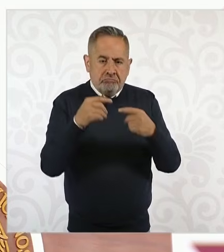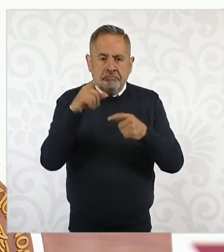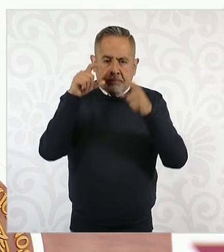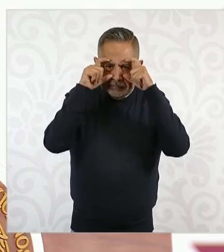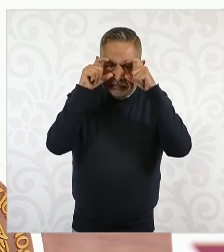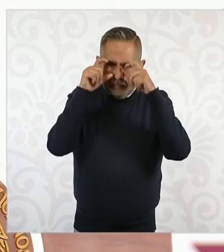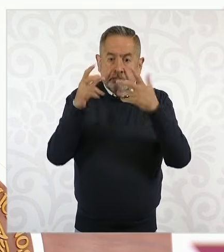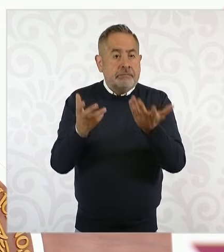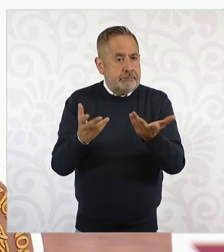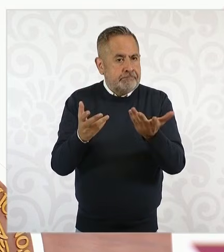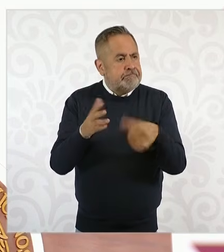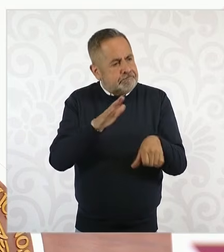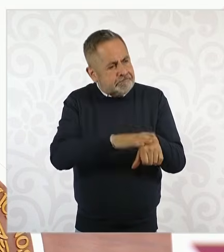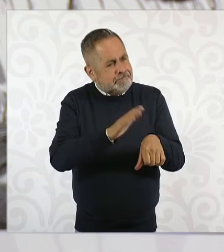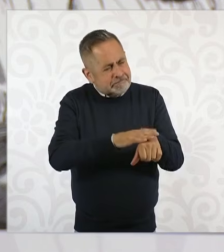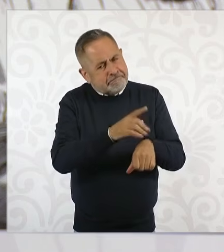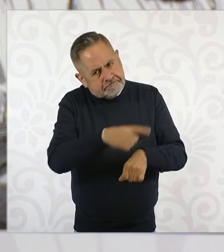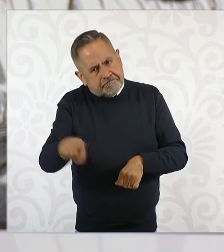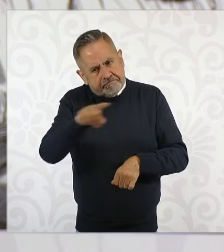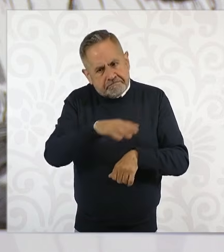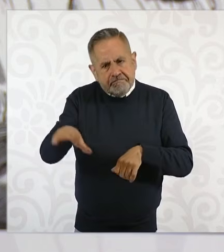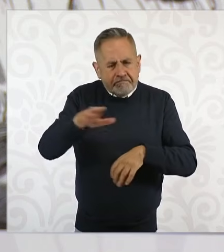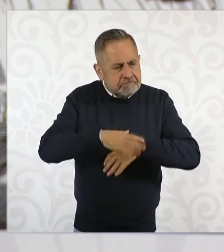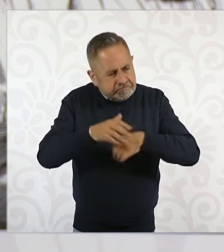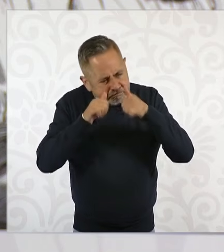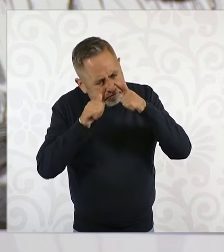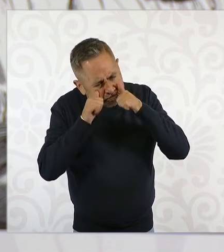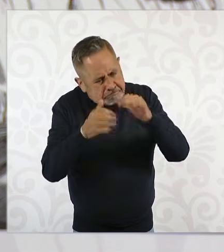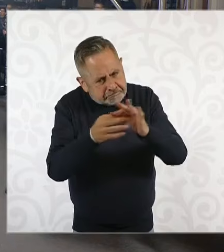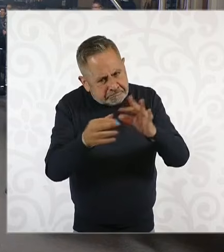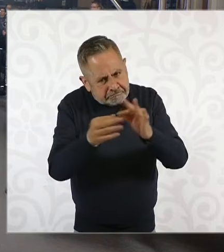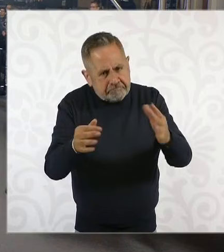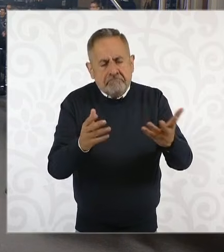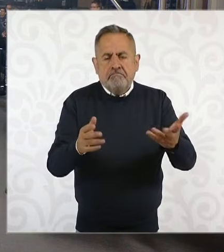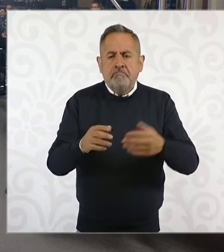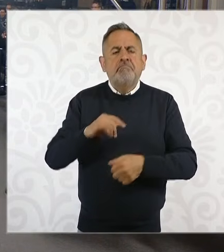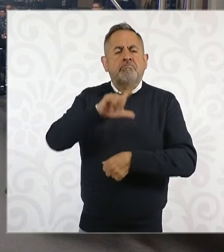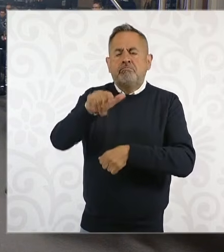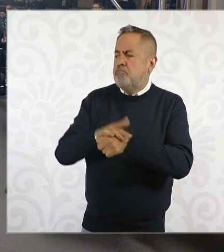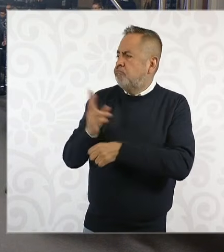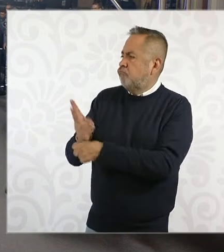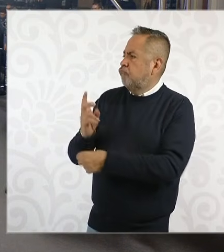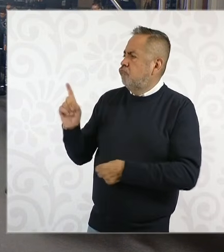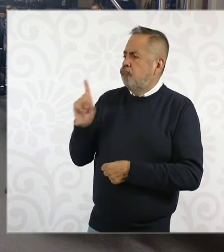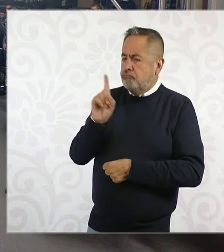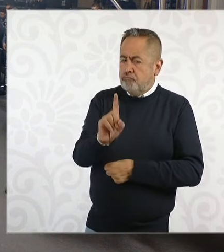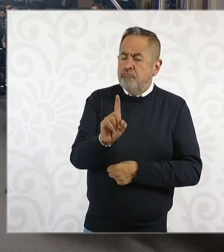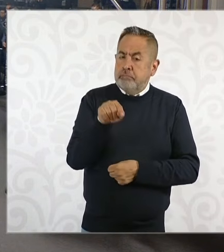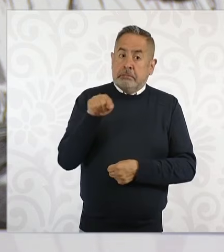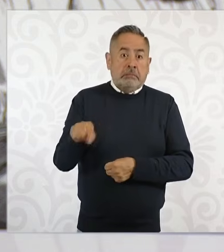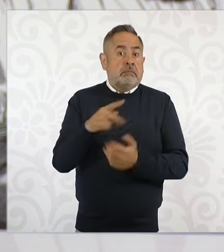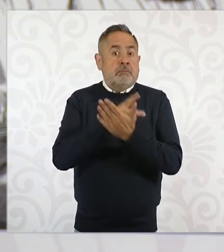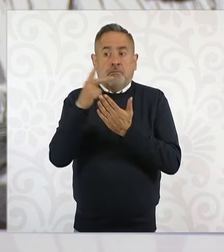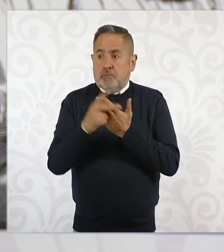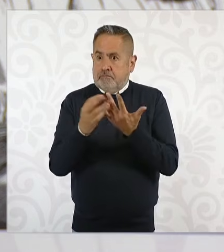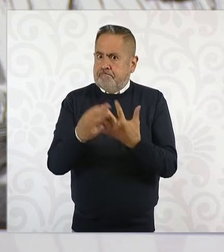Y los invitamos para que puedan dar mucho mayor detalles de este programa. Es muy importante,